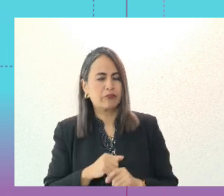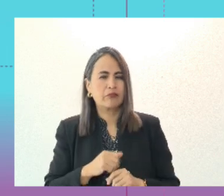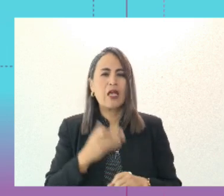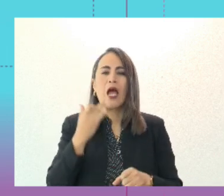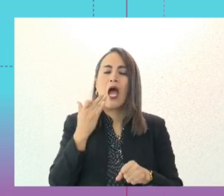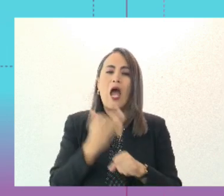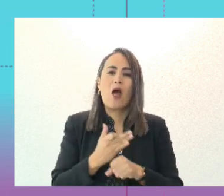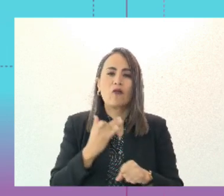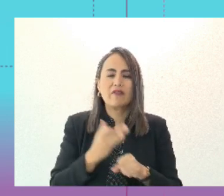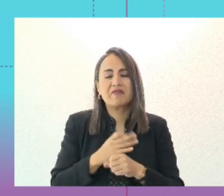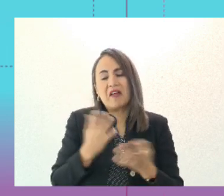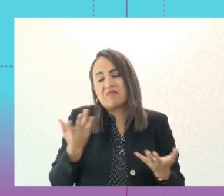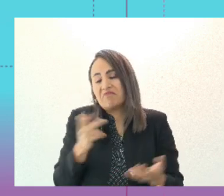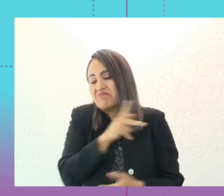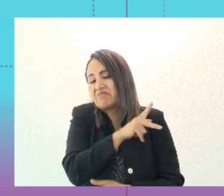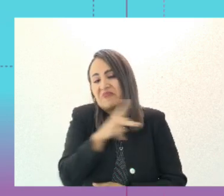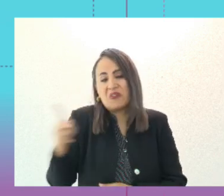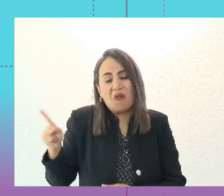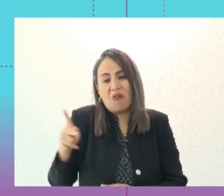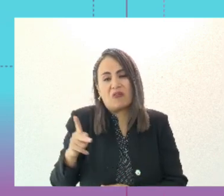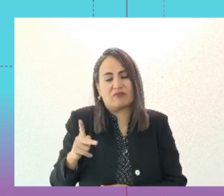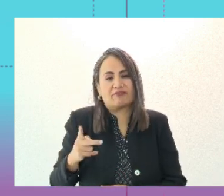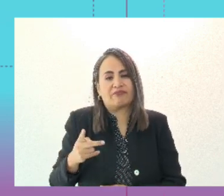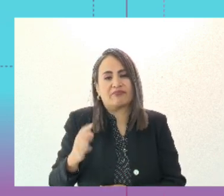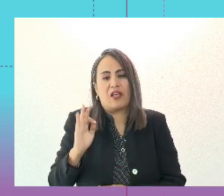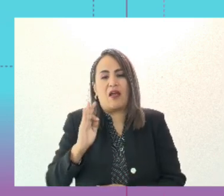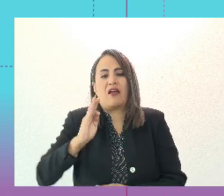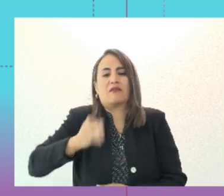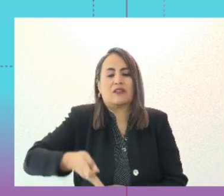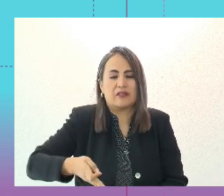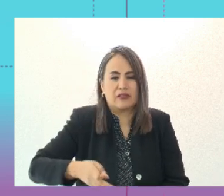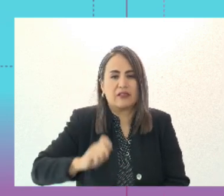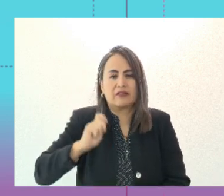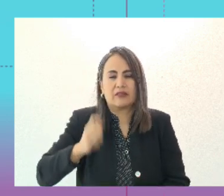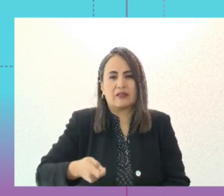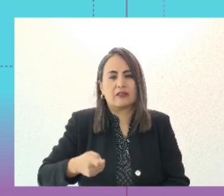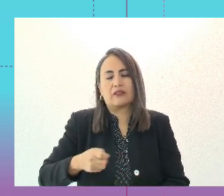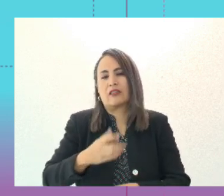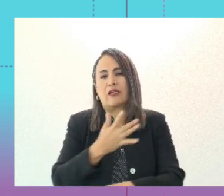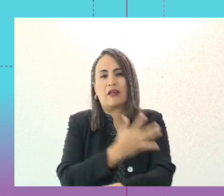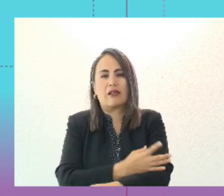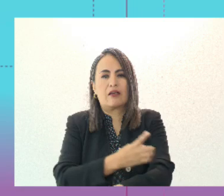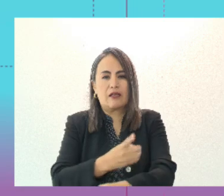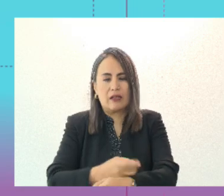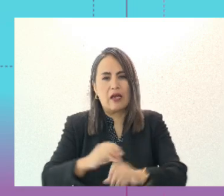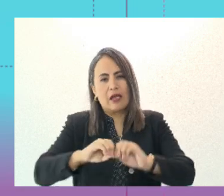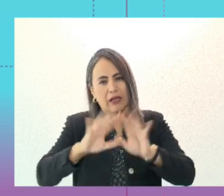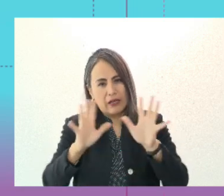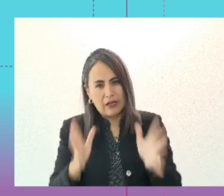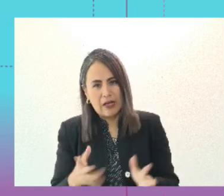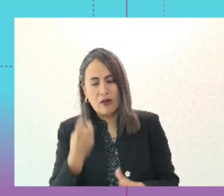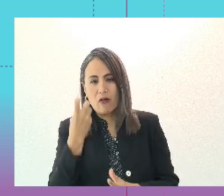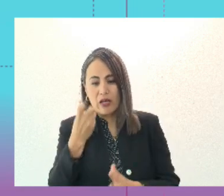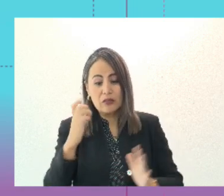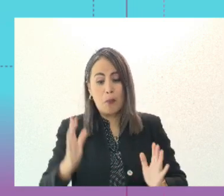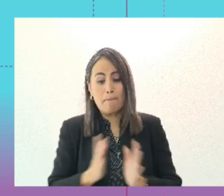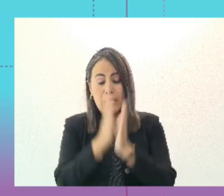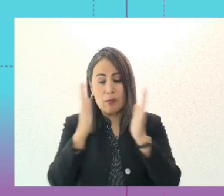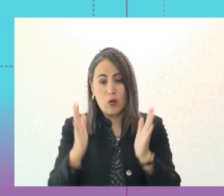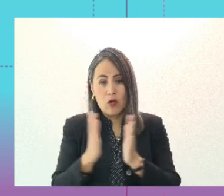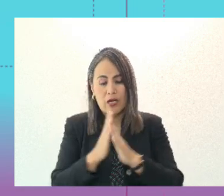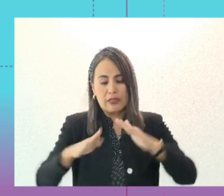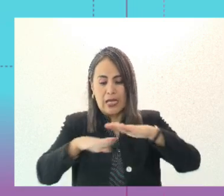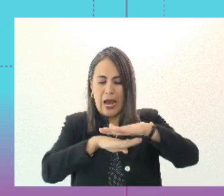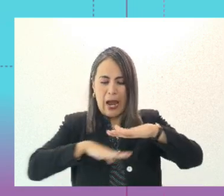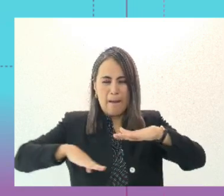ampliamente aceptado, digamos, ¿sí?, que la transparencia es pilar de la democracia. Creo que hasta aquí nadie